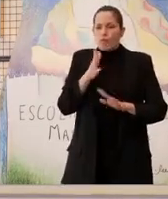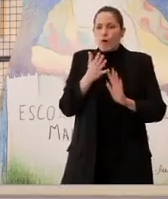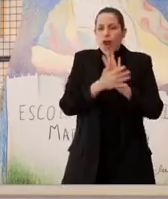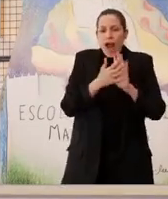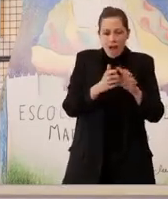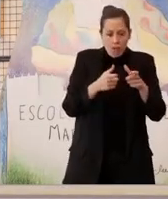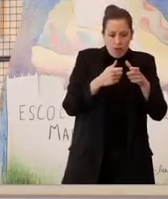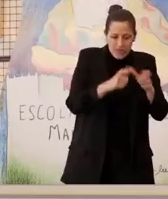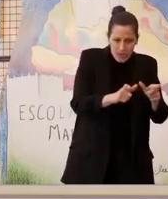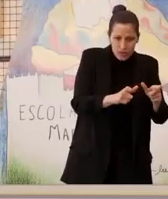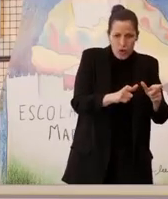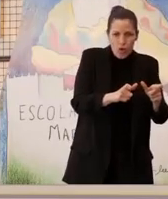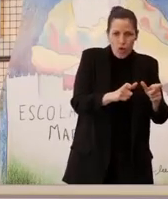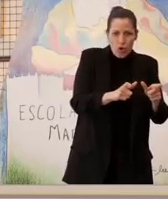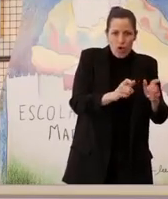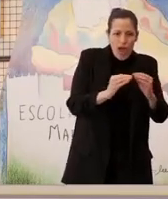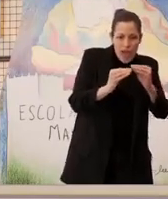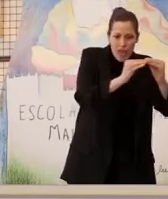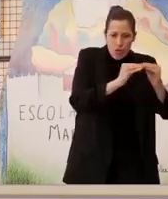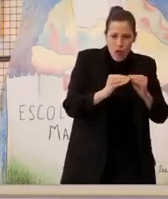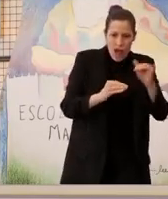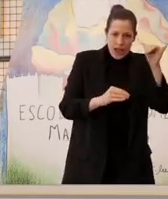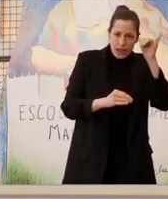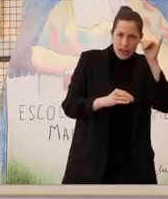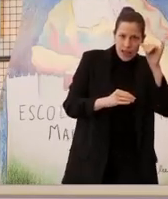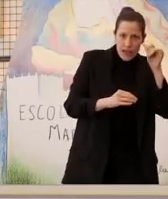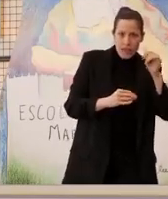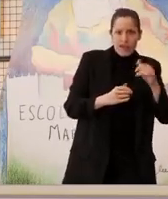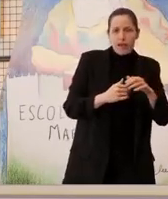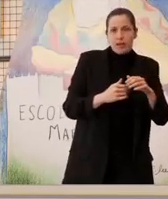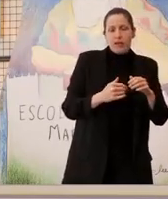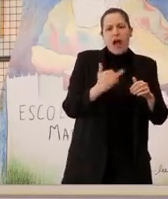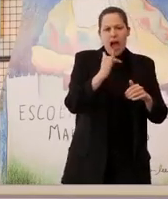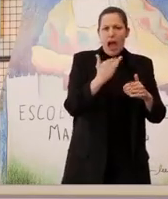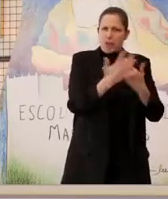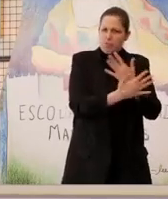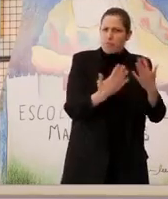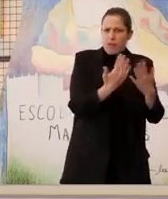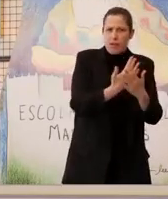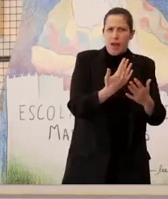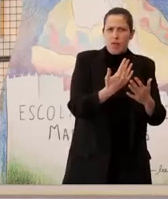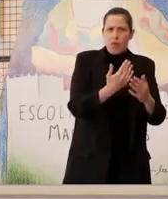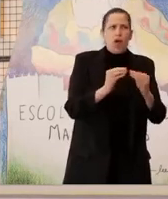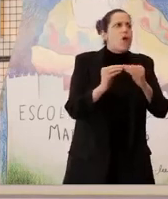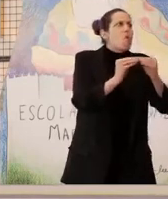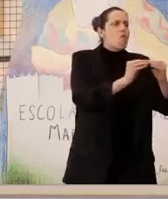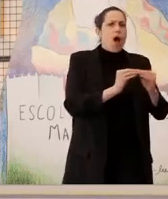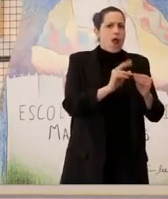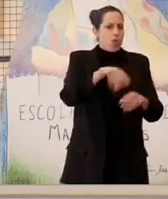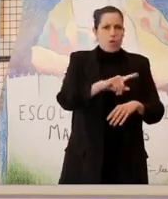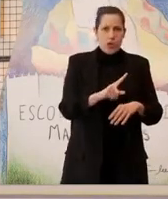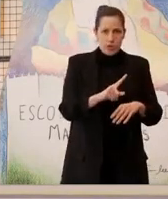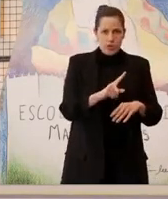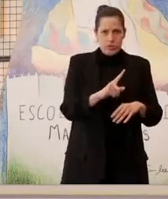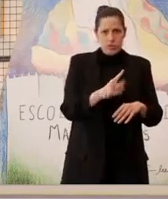homogéneo de la izquierda de unos sí de otro no están un poco mezclados en muchas cosas como hemos podido